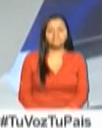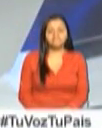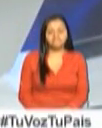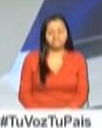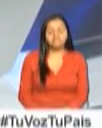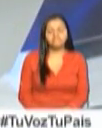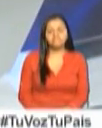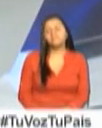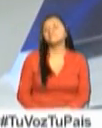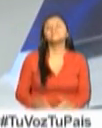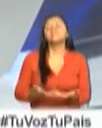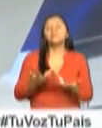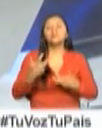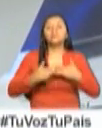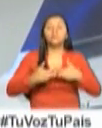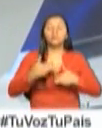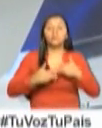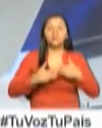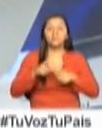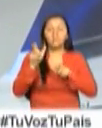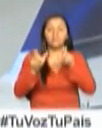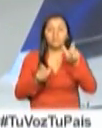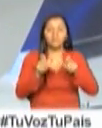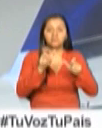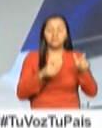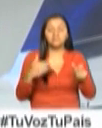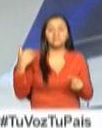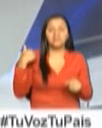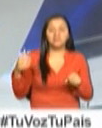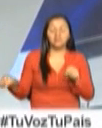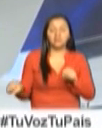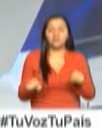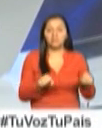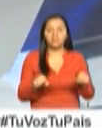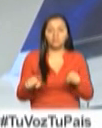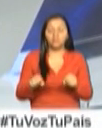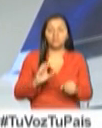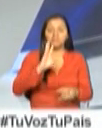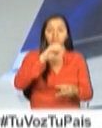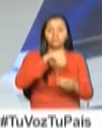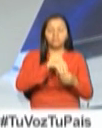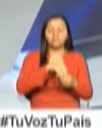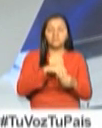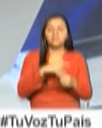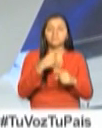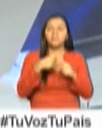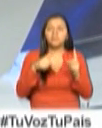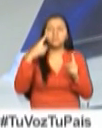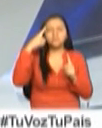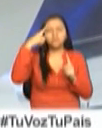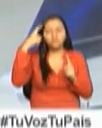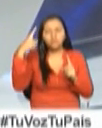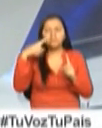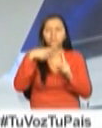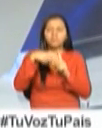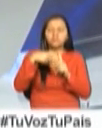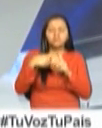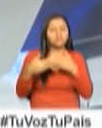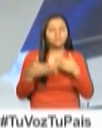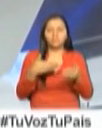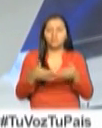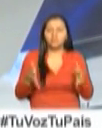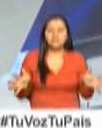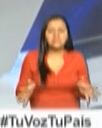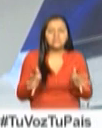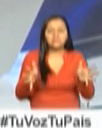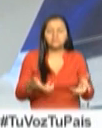A pesar de la tragedia que viven las personas afectadas por el terremoto en Amatriz, la esperanza no se pierde, ya que siguen rescatando